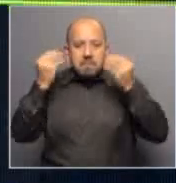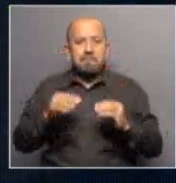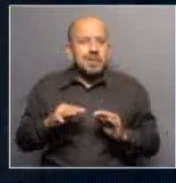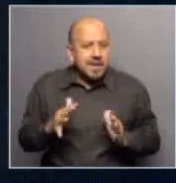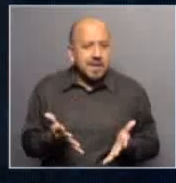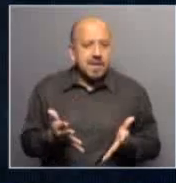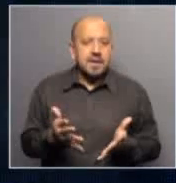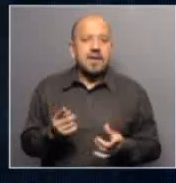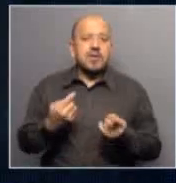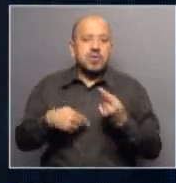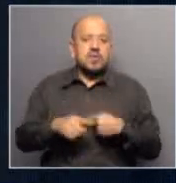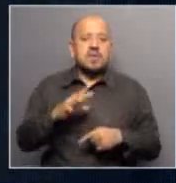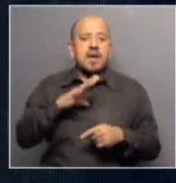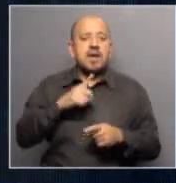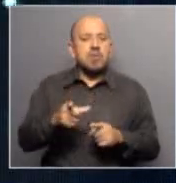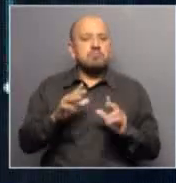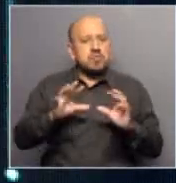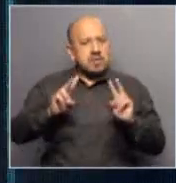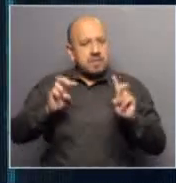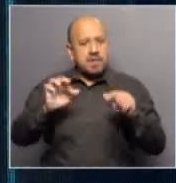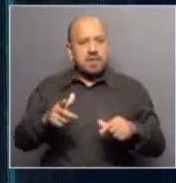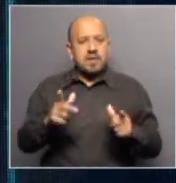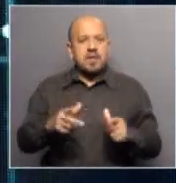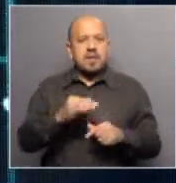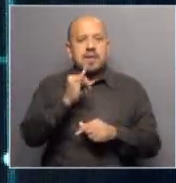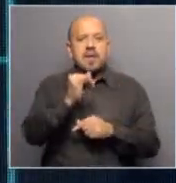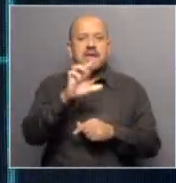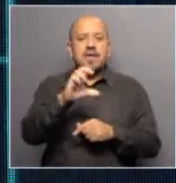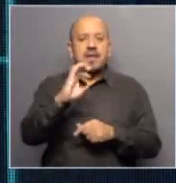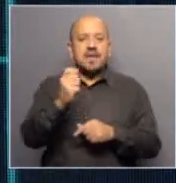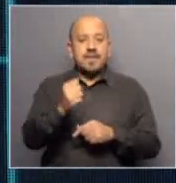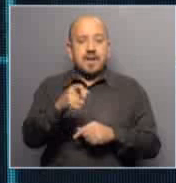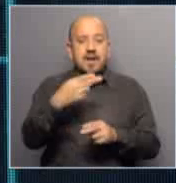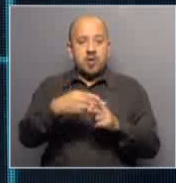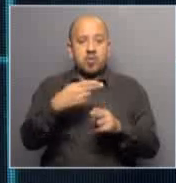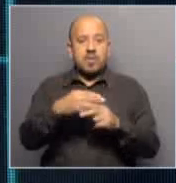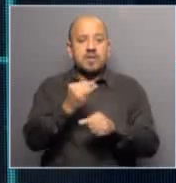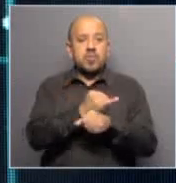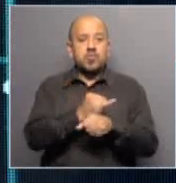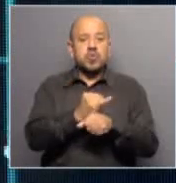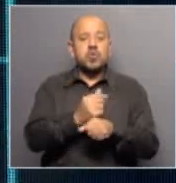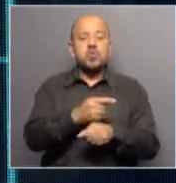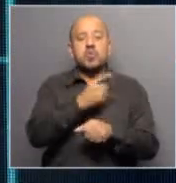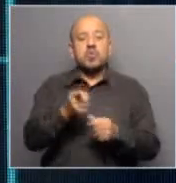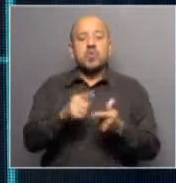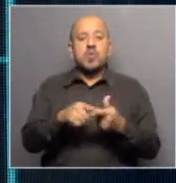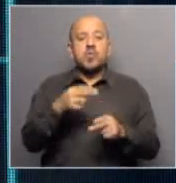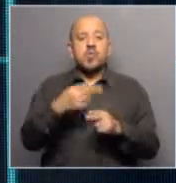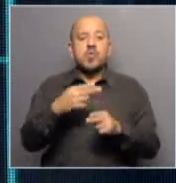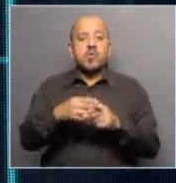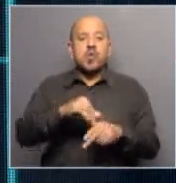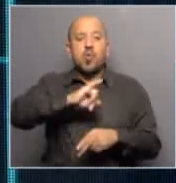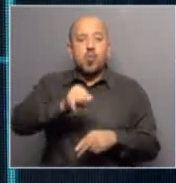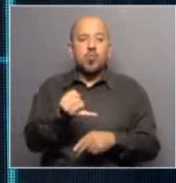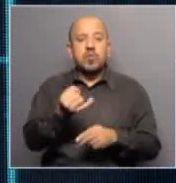hay una institucionalidad que se llama IRCA, pero además hay otra institucionalidad que se llama Junta